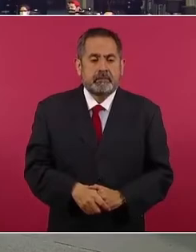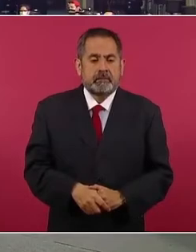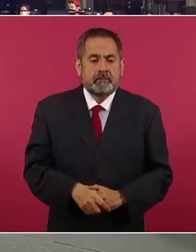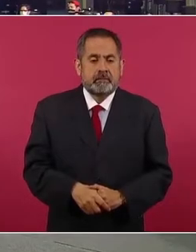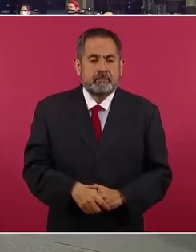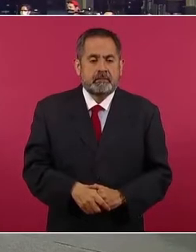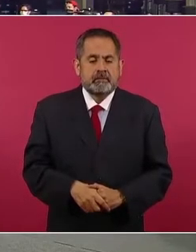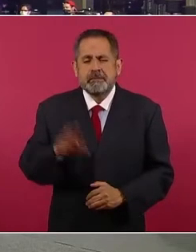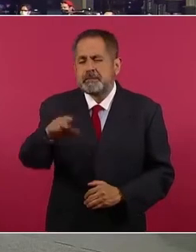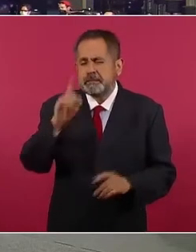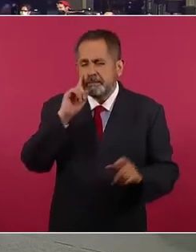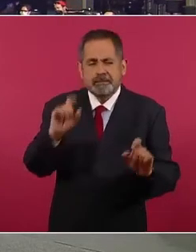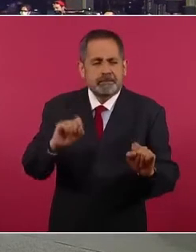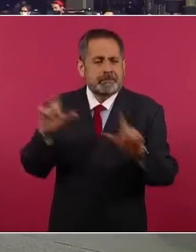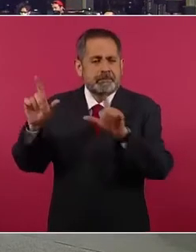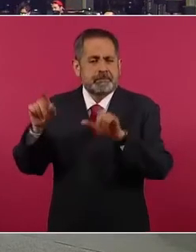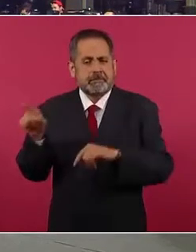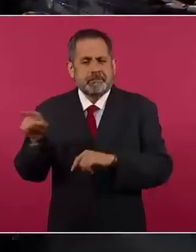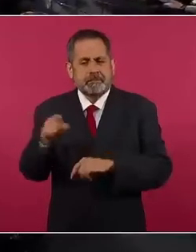¿Por qué no pones lo de